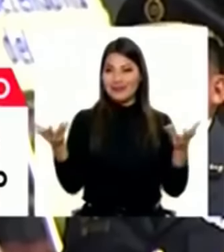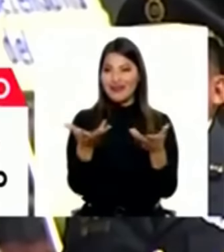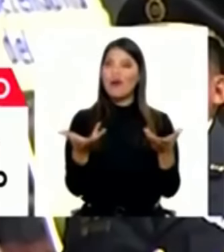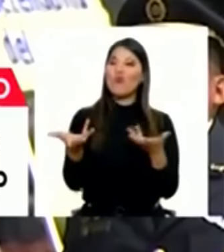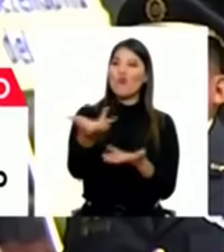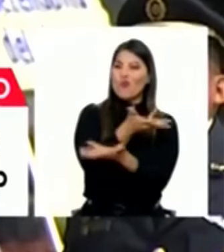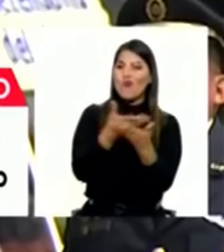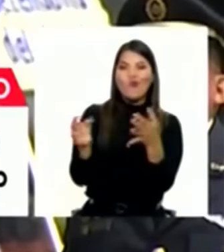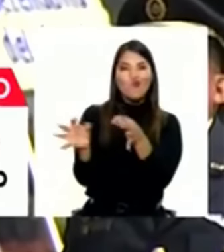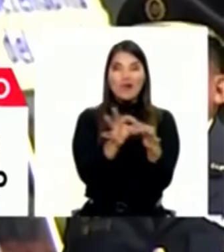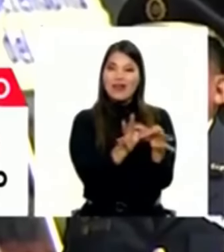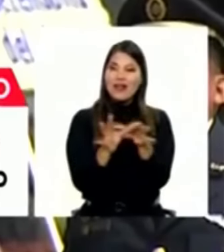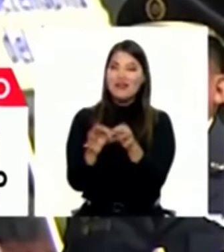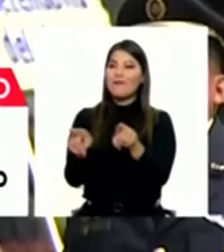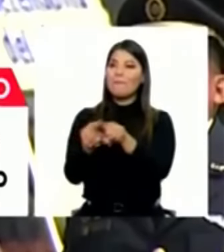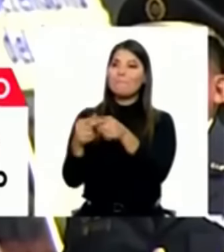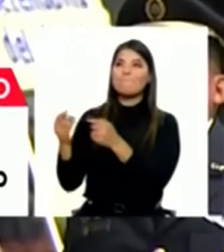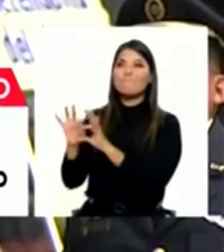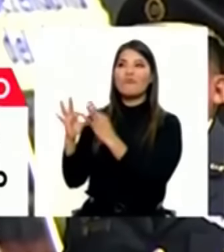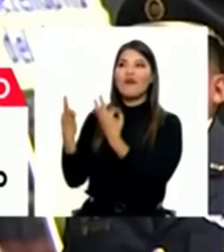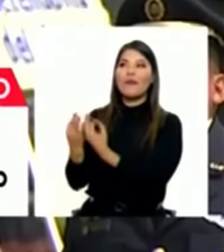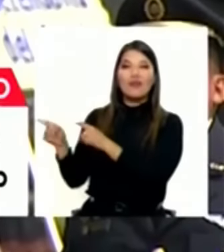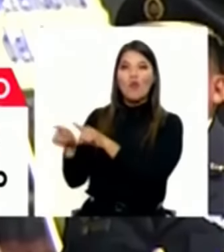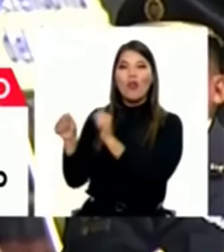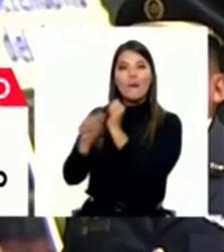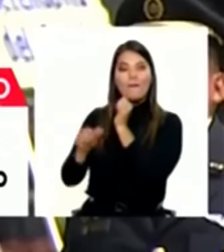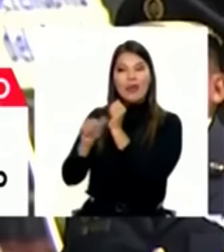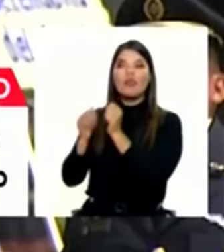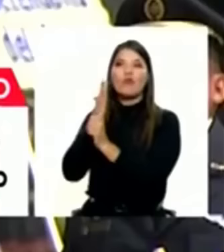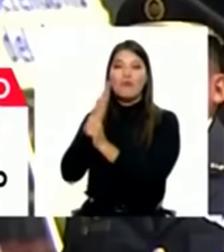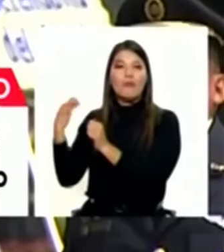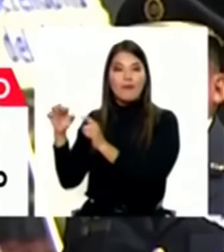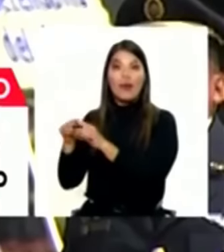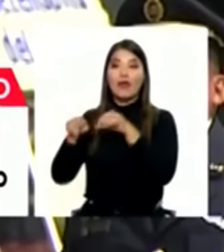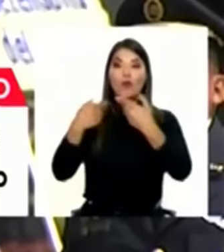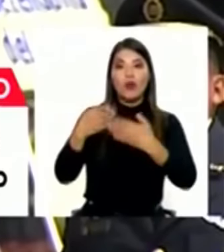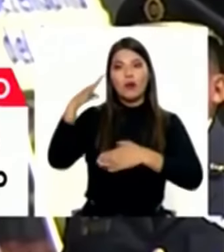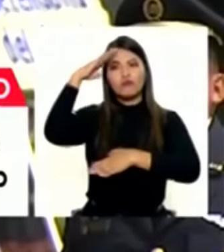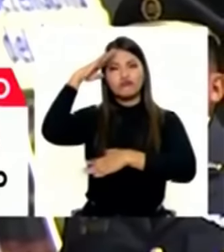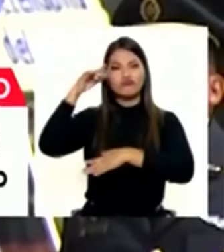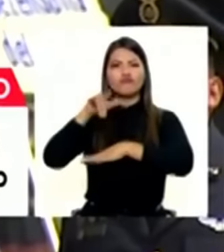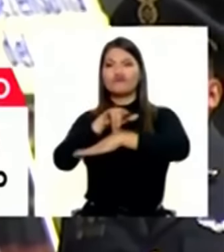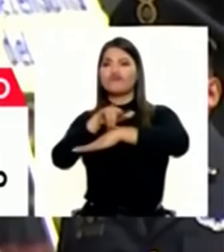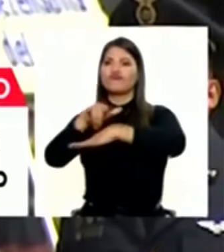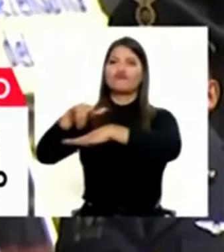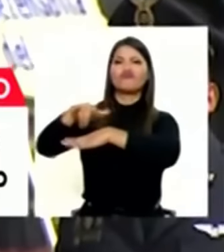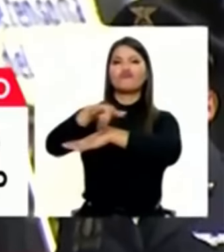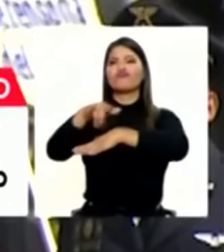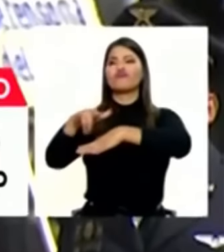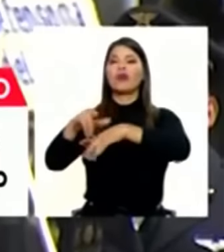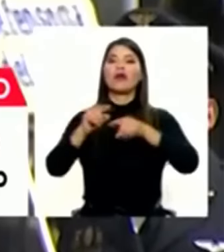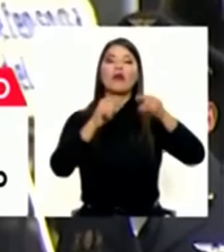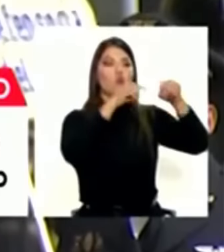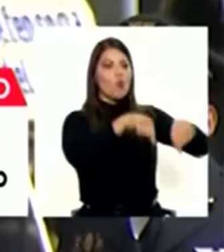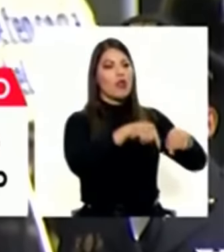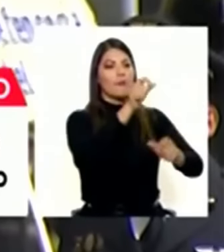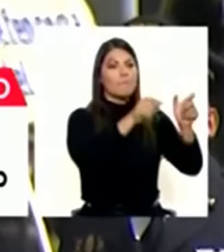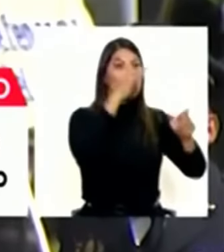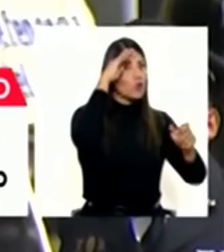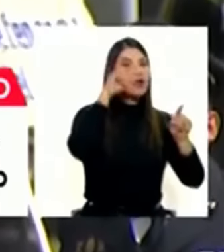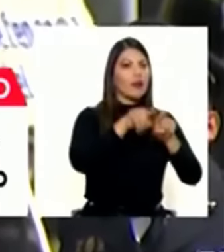lazos familiares, con la diferencia que esta relación no está